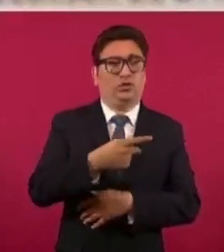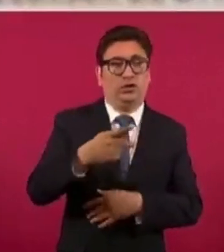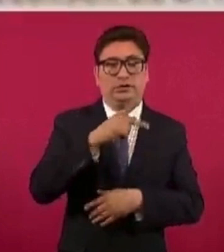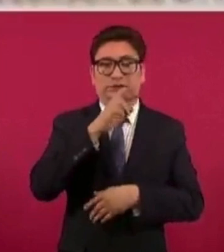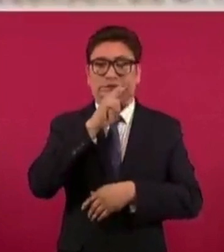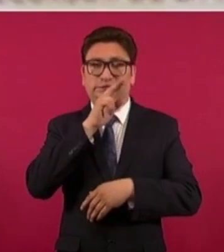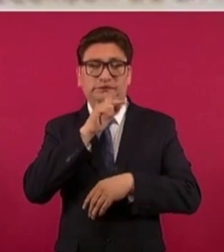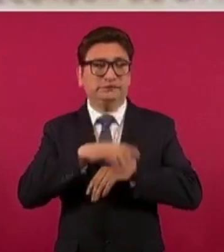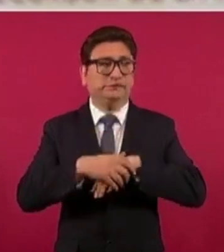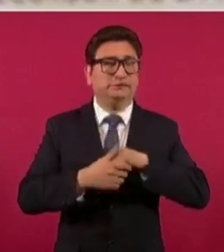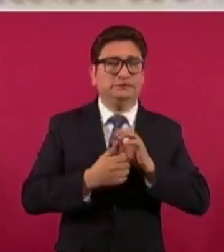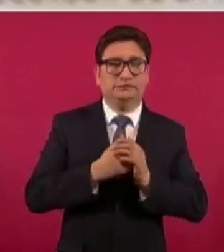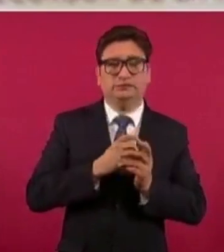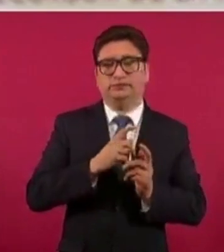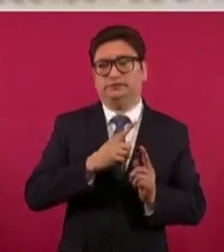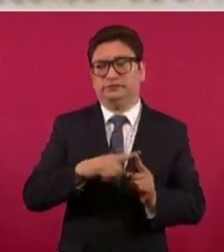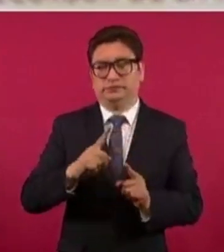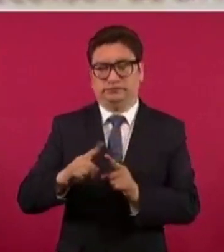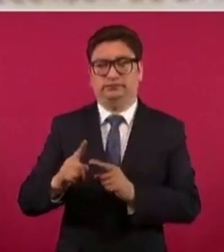desesperación